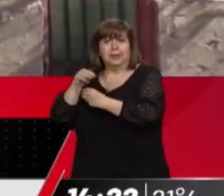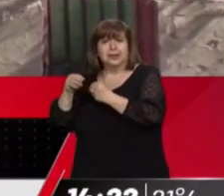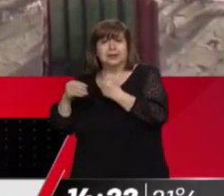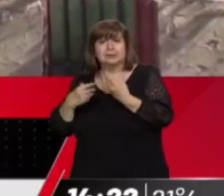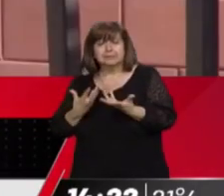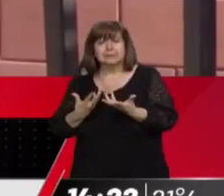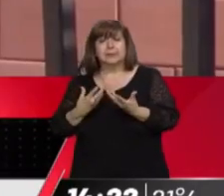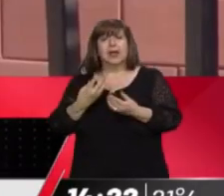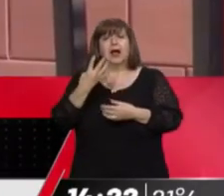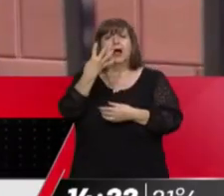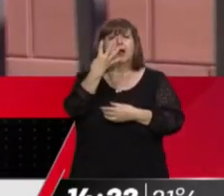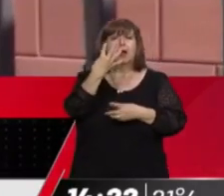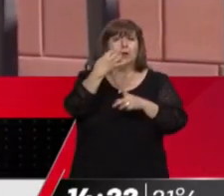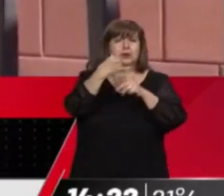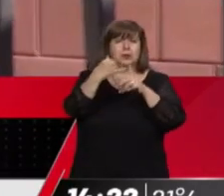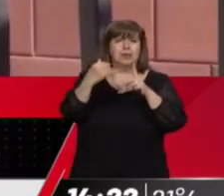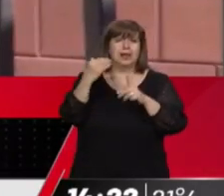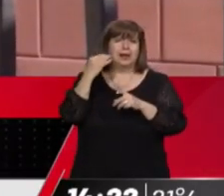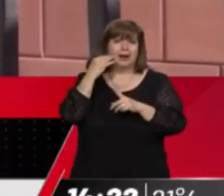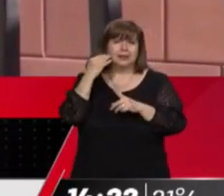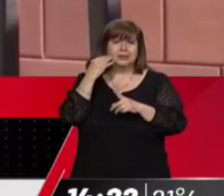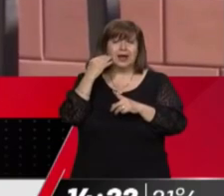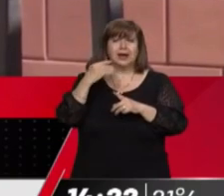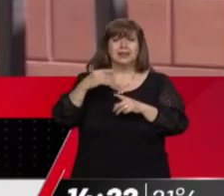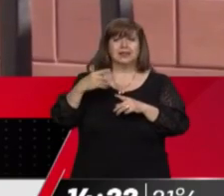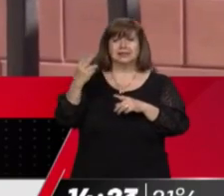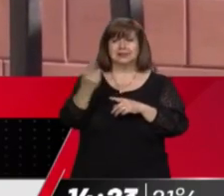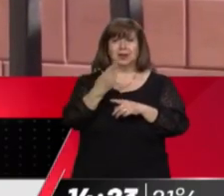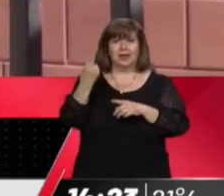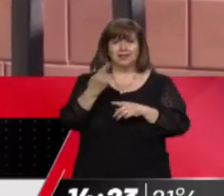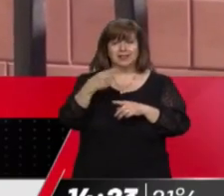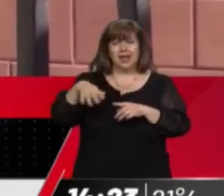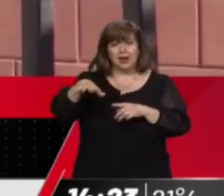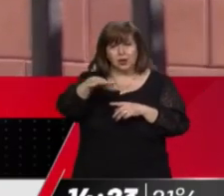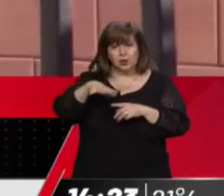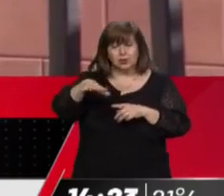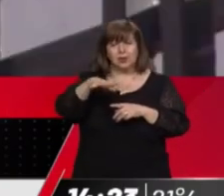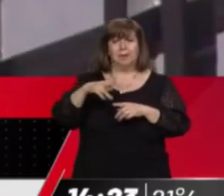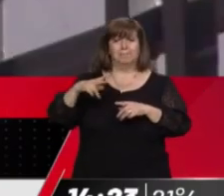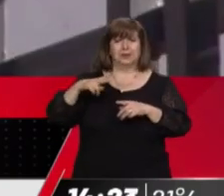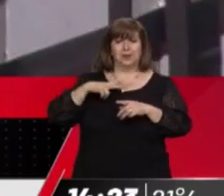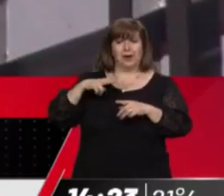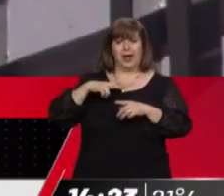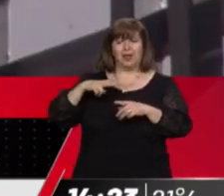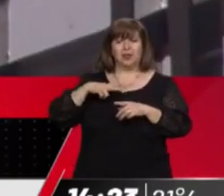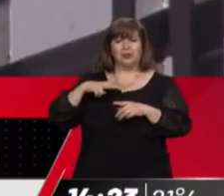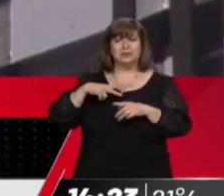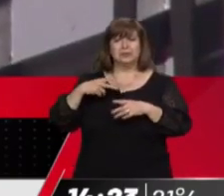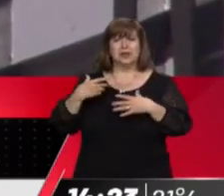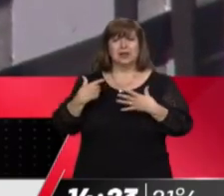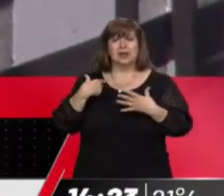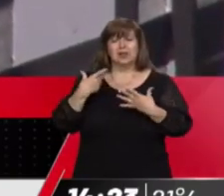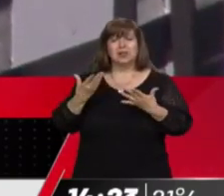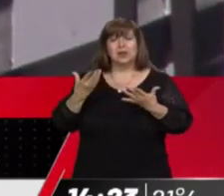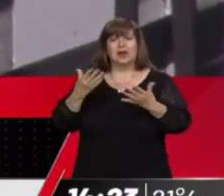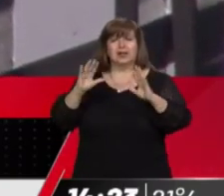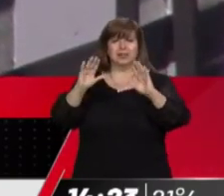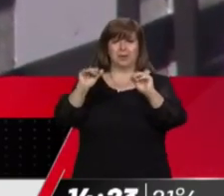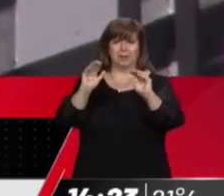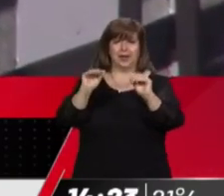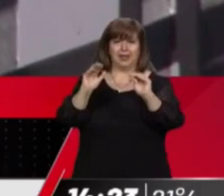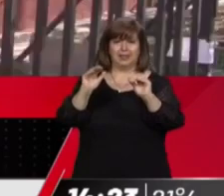las 16:30, en un cementerio privado, lo que van a hacer los familiares de la beba es darle una